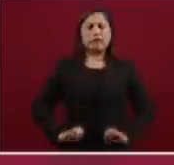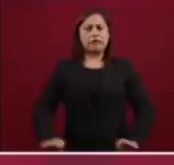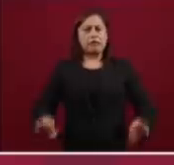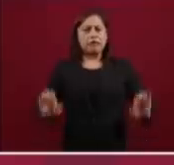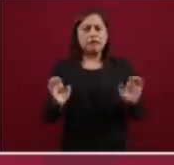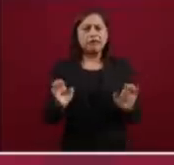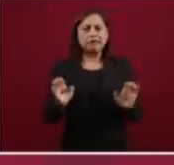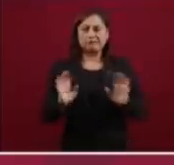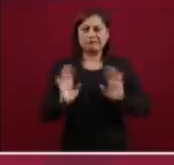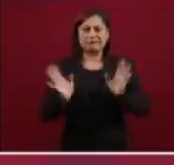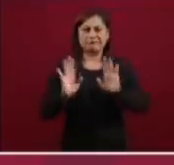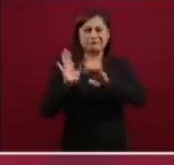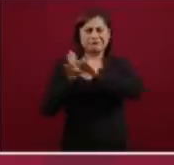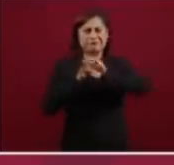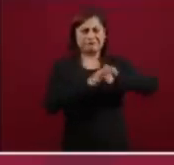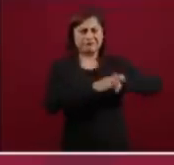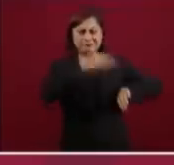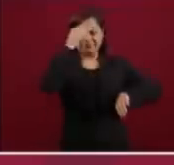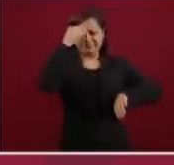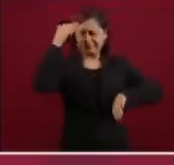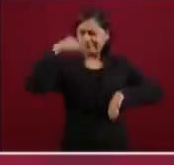eso ayuda mucho